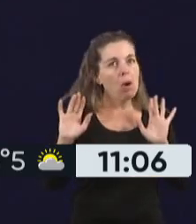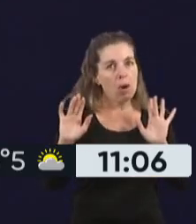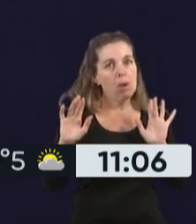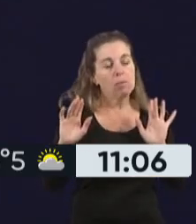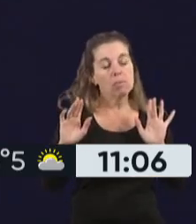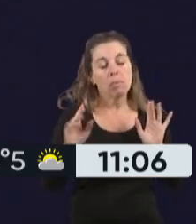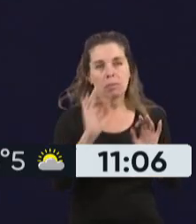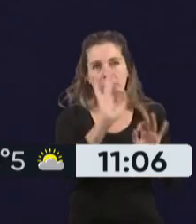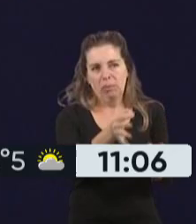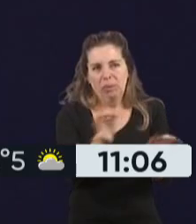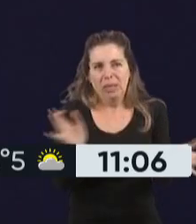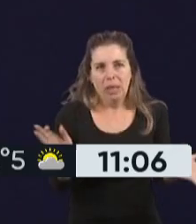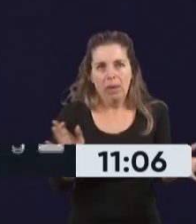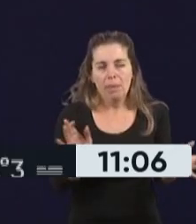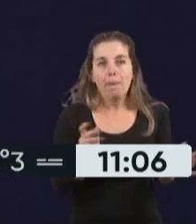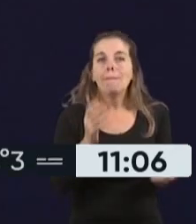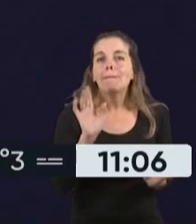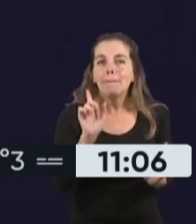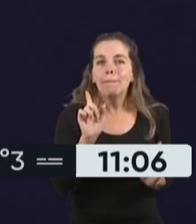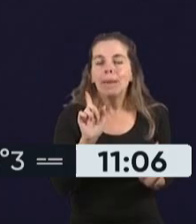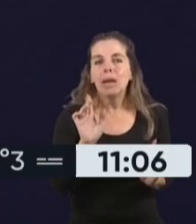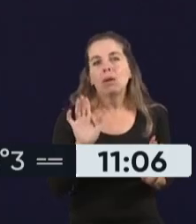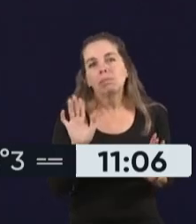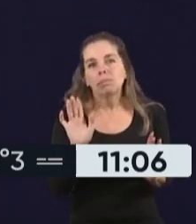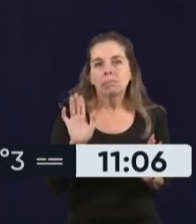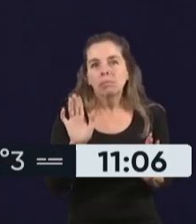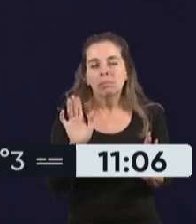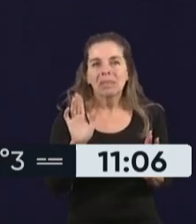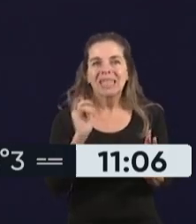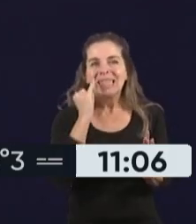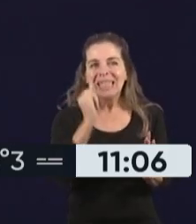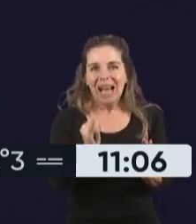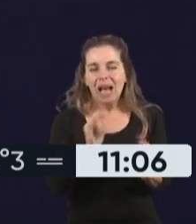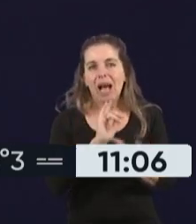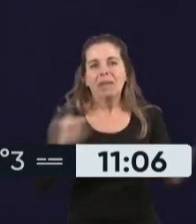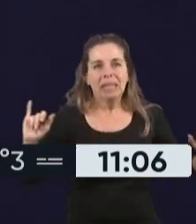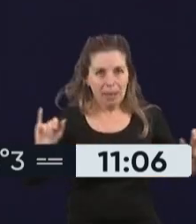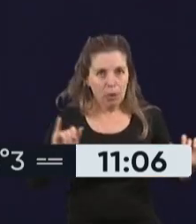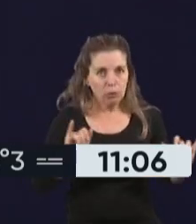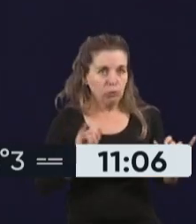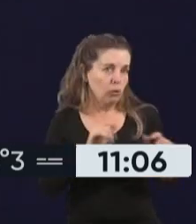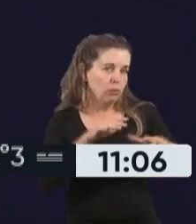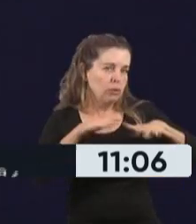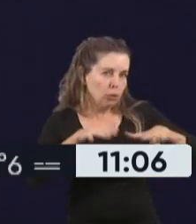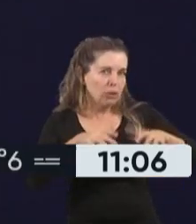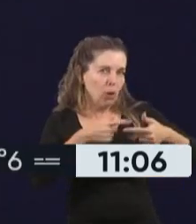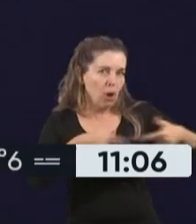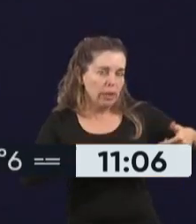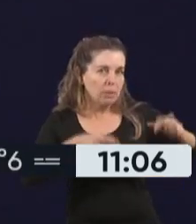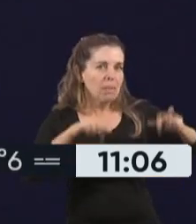ninguna novedad, pero efectivamente todo lo que dijimos que íbamos a hacer, vamos a hacer dentro